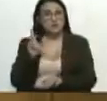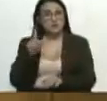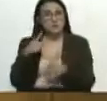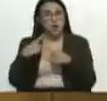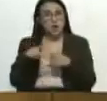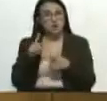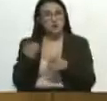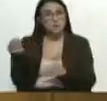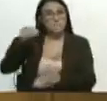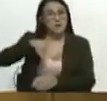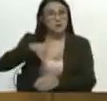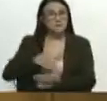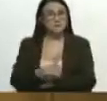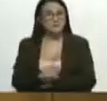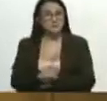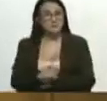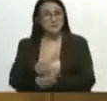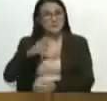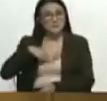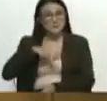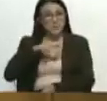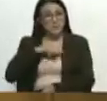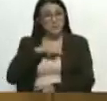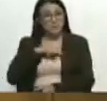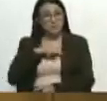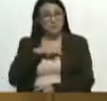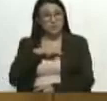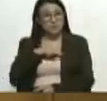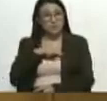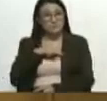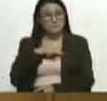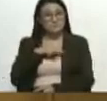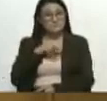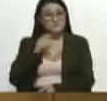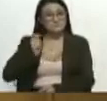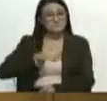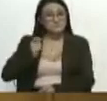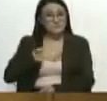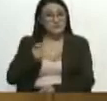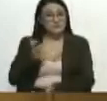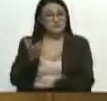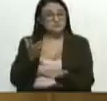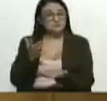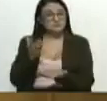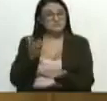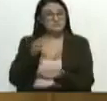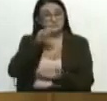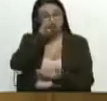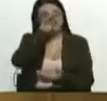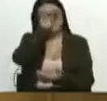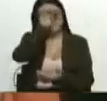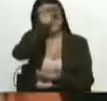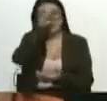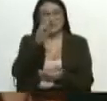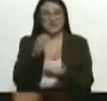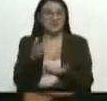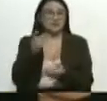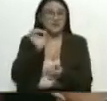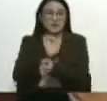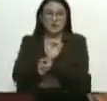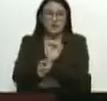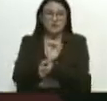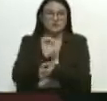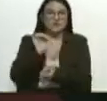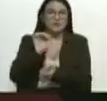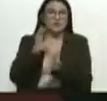fueron añadidos para que nosotros pudiéramos enfrentar sentencias, como se sabe, de cadena perpetua, inclusive en